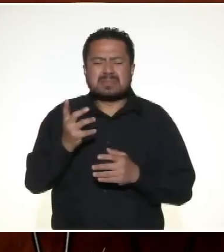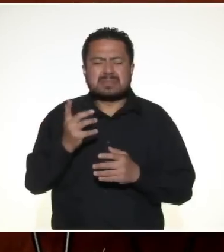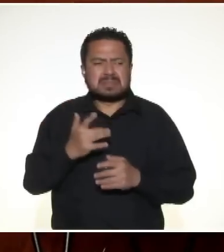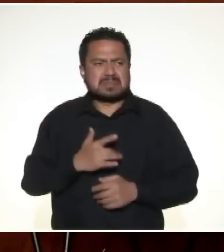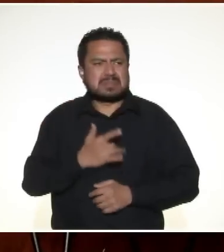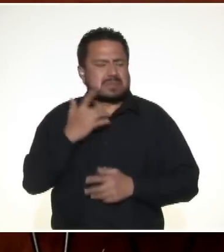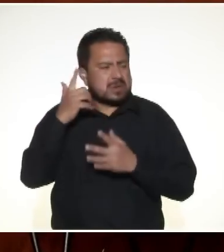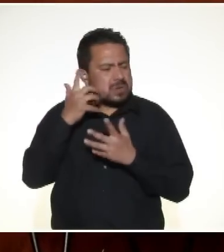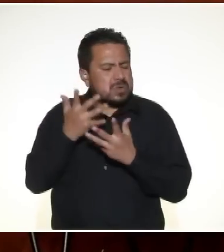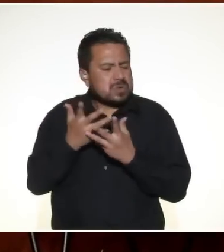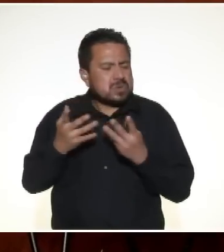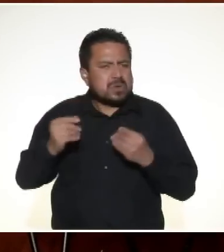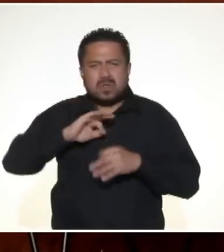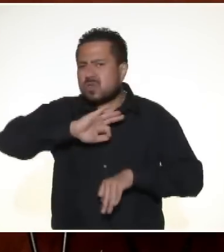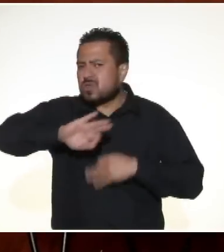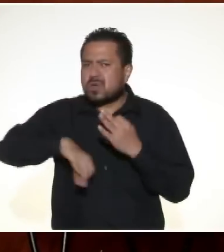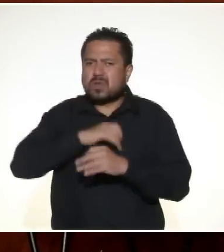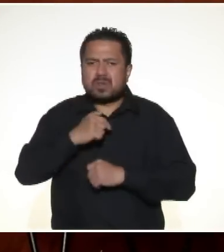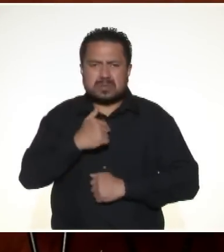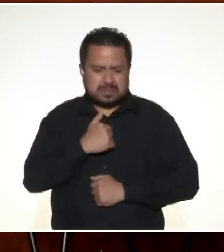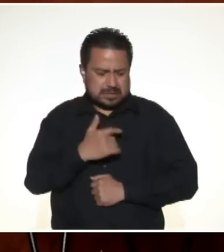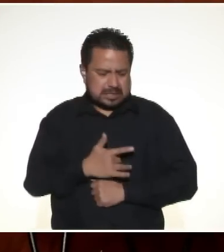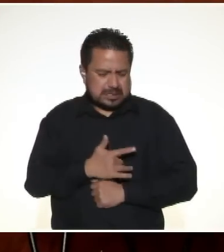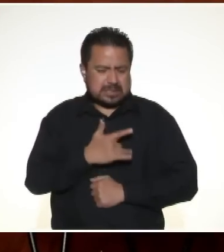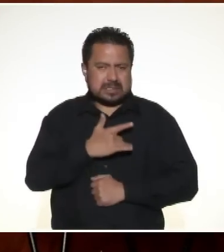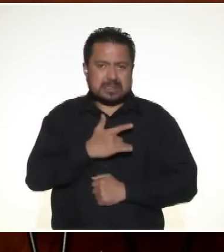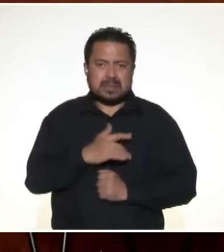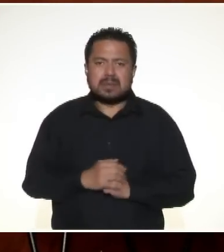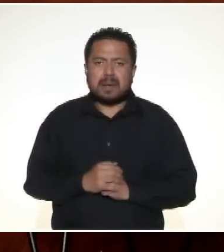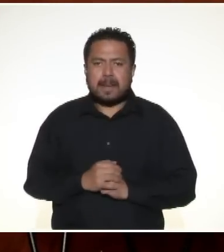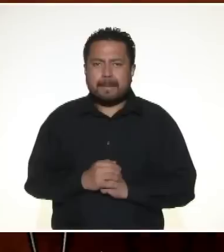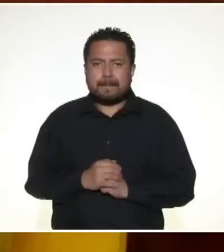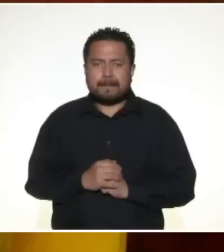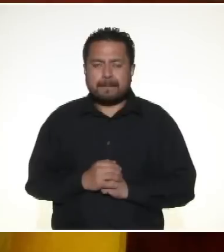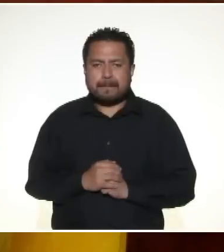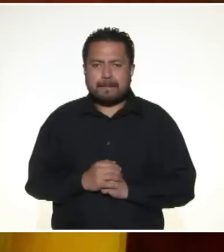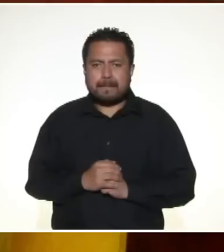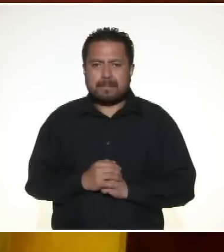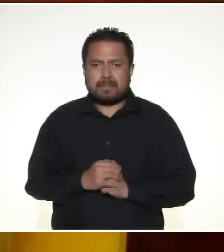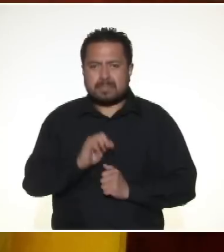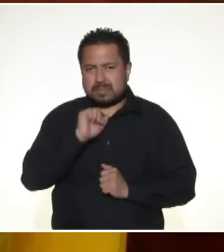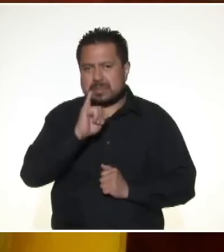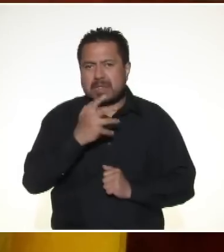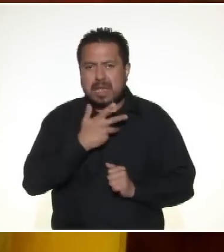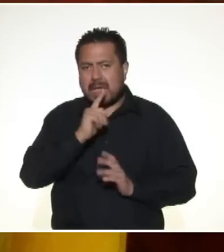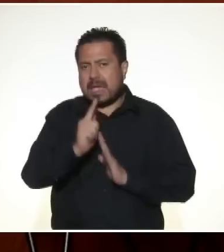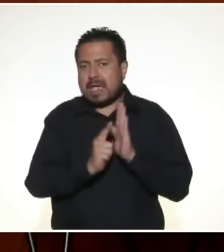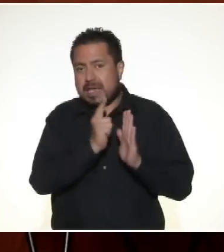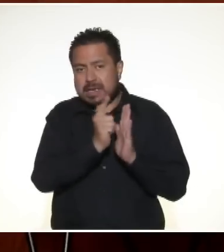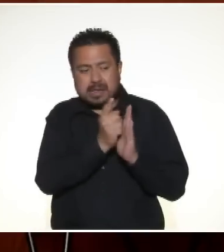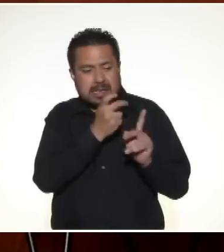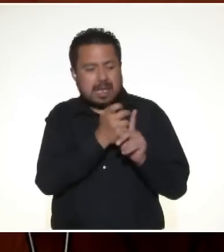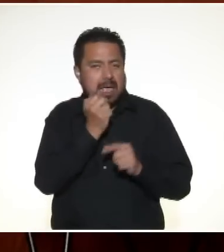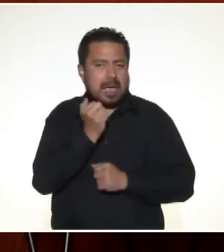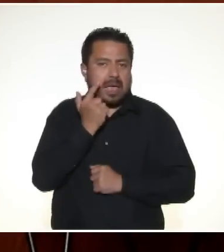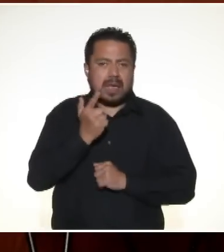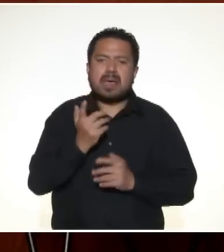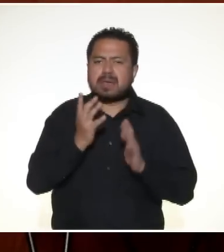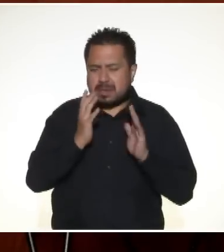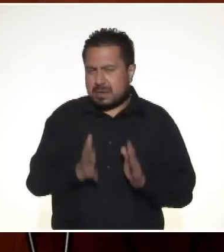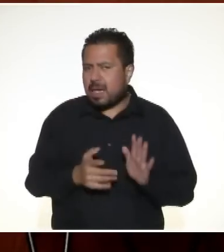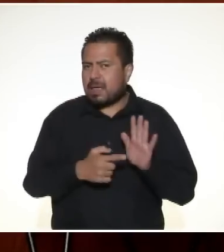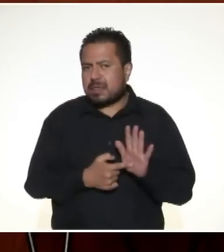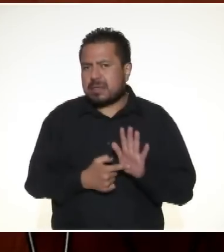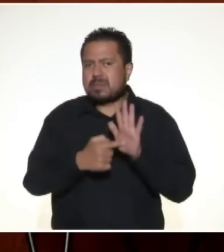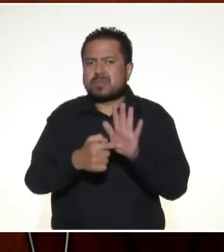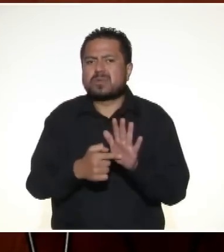destreza que amerita todos nuestros sentidos. Entonces, existe esa ley por algo, porque ya también se ha demostrado